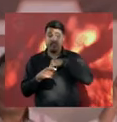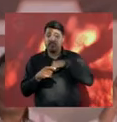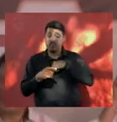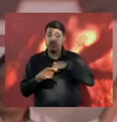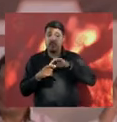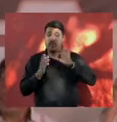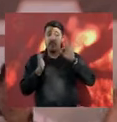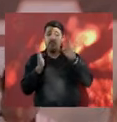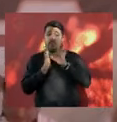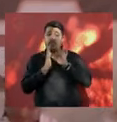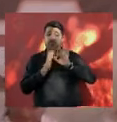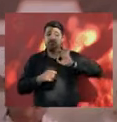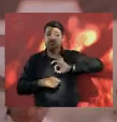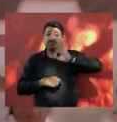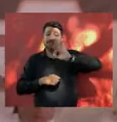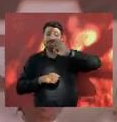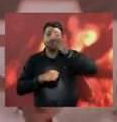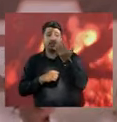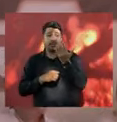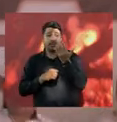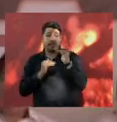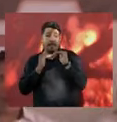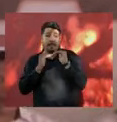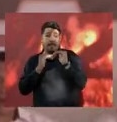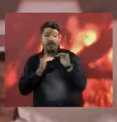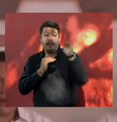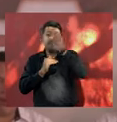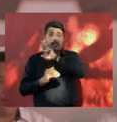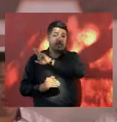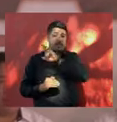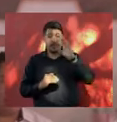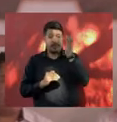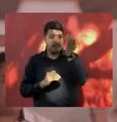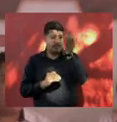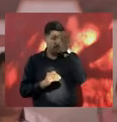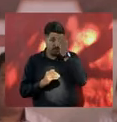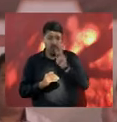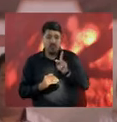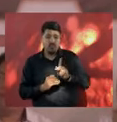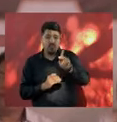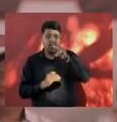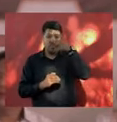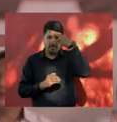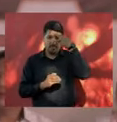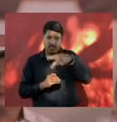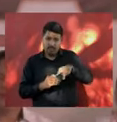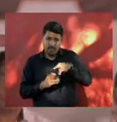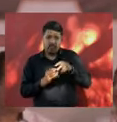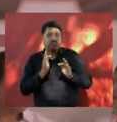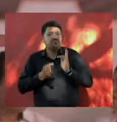puntos estamos en el reconocimiento del pueblo de México.